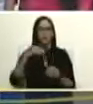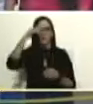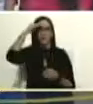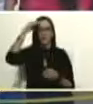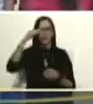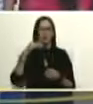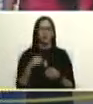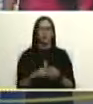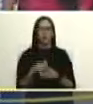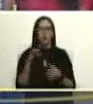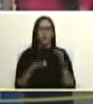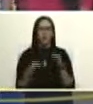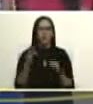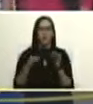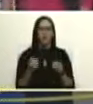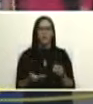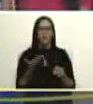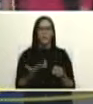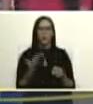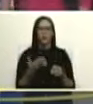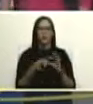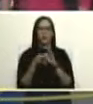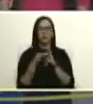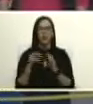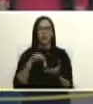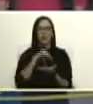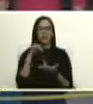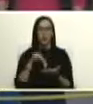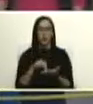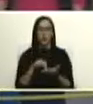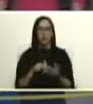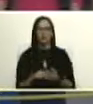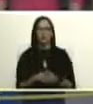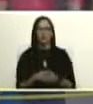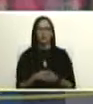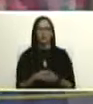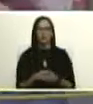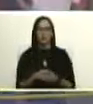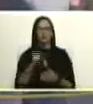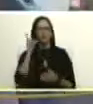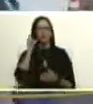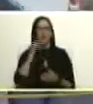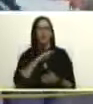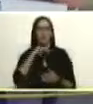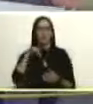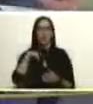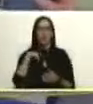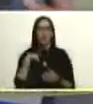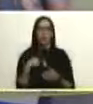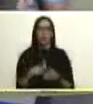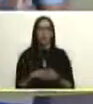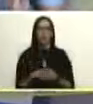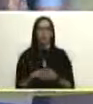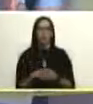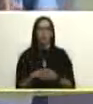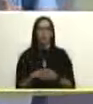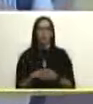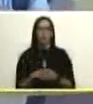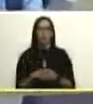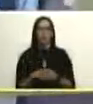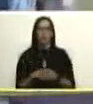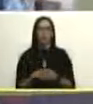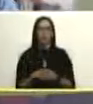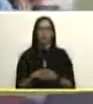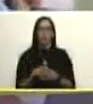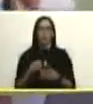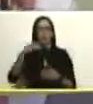importante en este momento de unidad nacional escuchar a nuestros generales, al general Elio Flores,